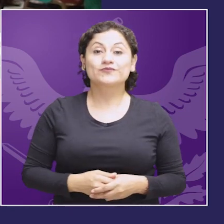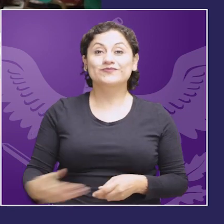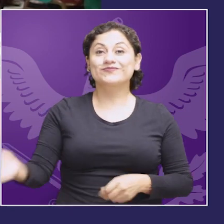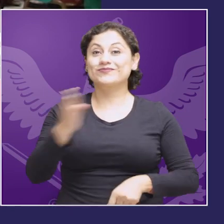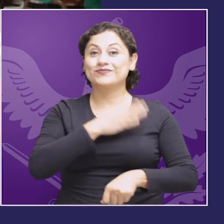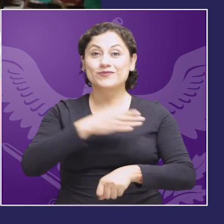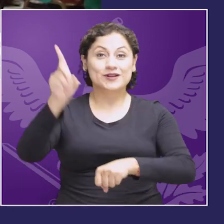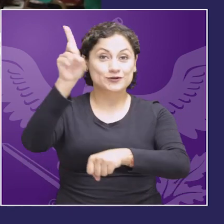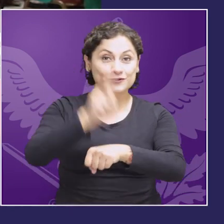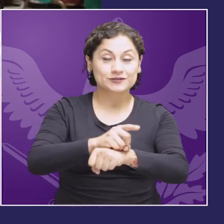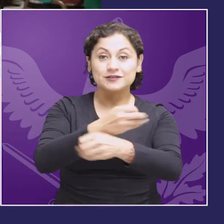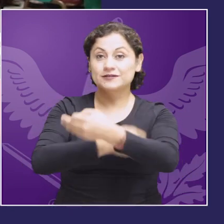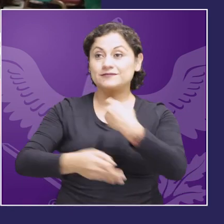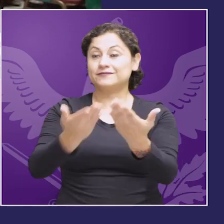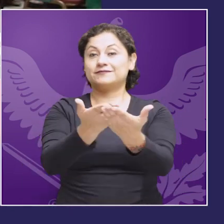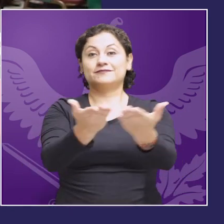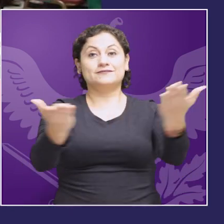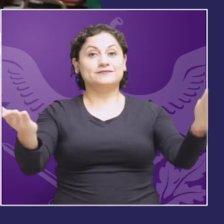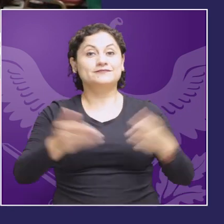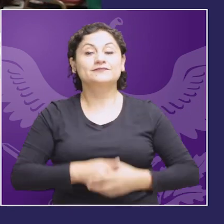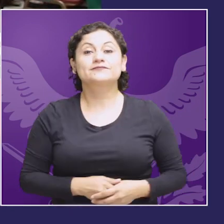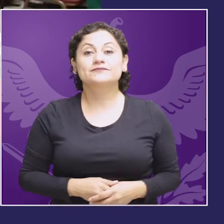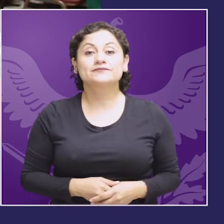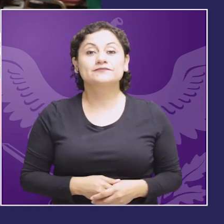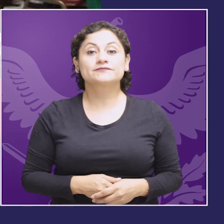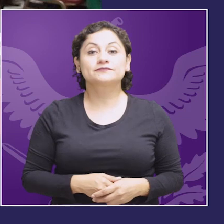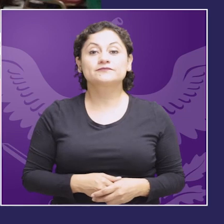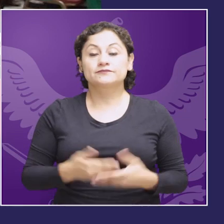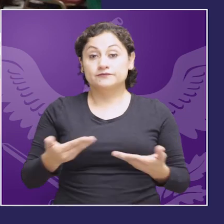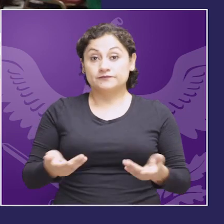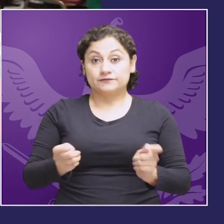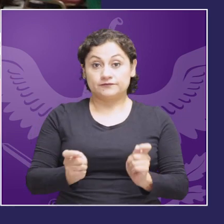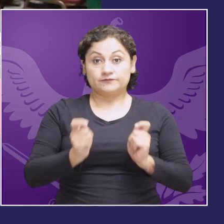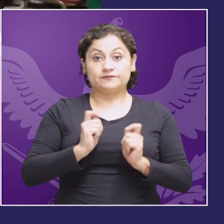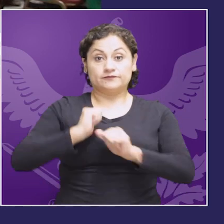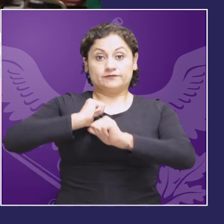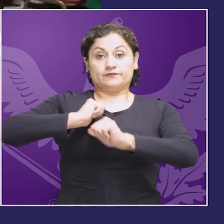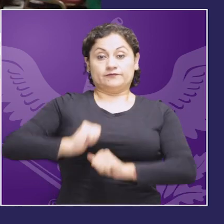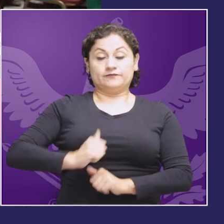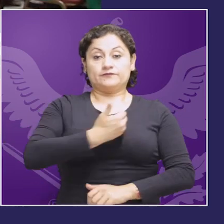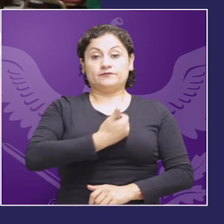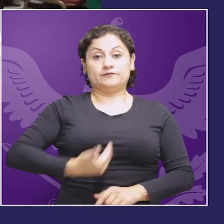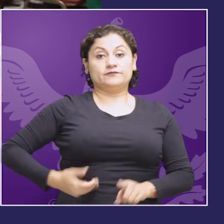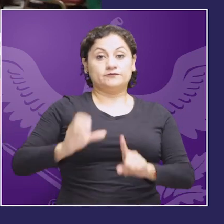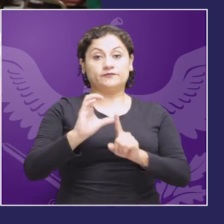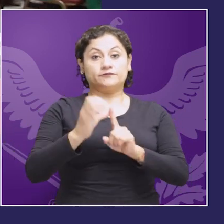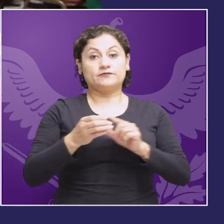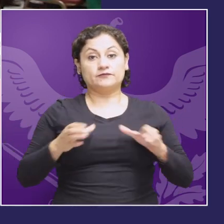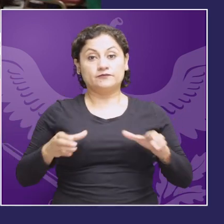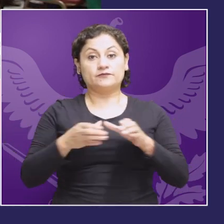Muy buenos días a todas, a todos. Bueno, como presidenta de la Comisión Permanente de Género y Acceso a